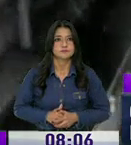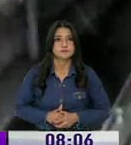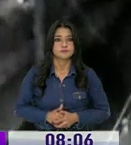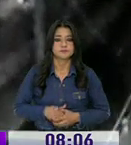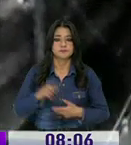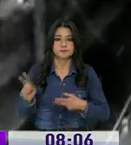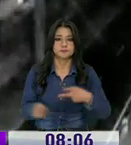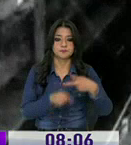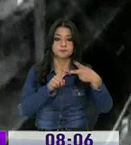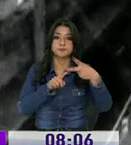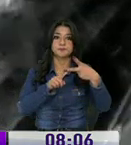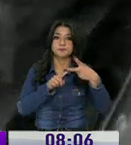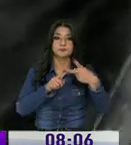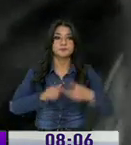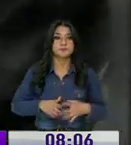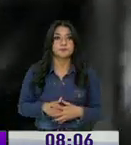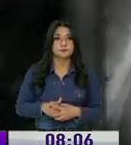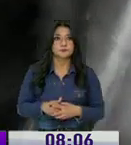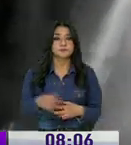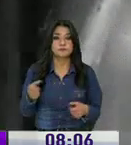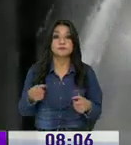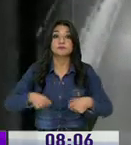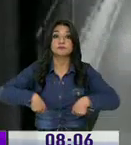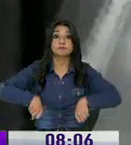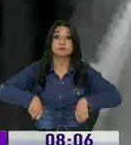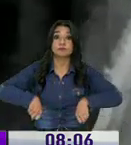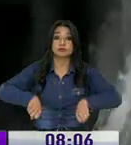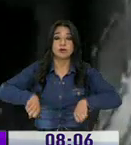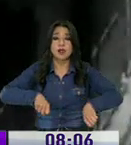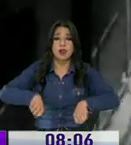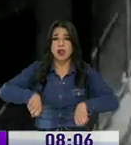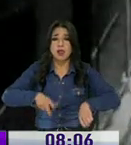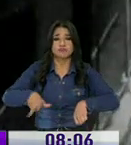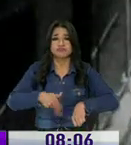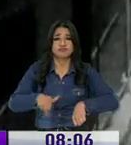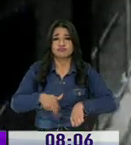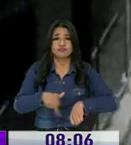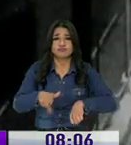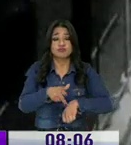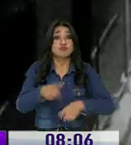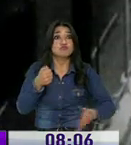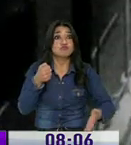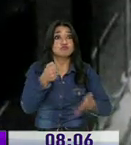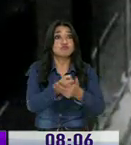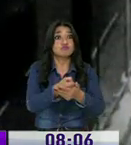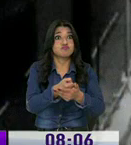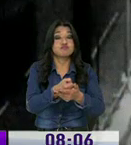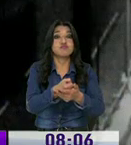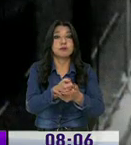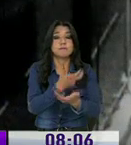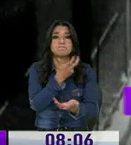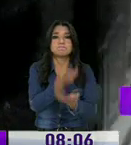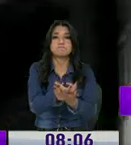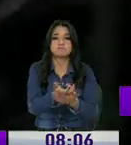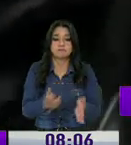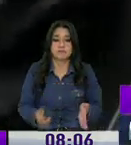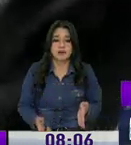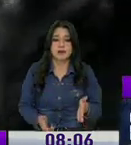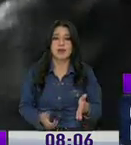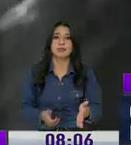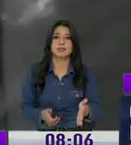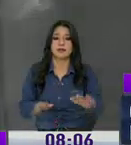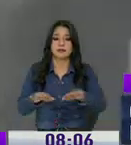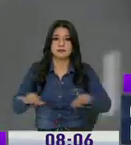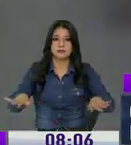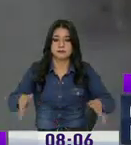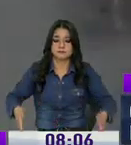En otro suceso, un conductor de motocicleta pierde pista y se estrella contra las barandas de un paso elevado que